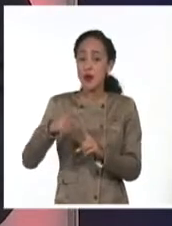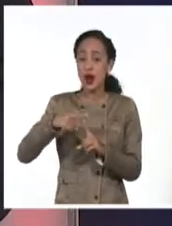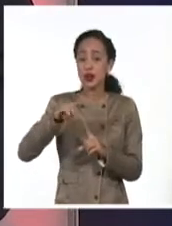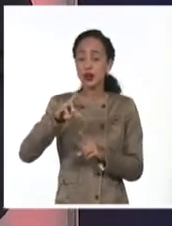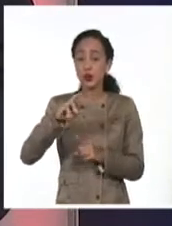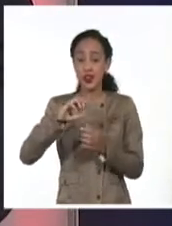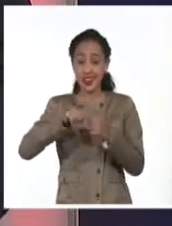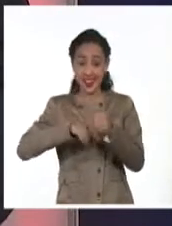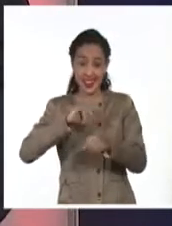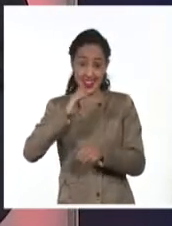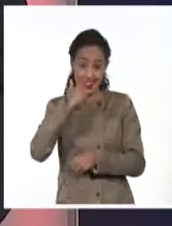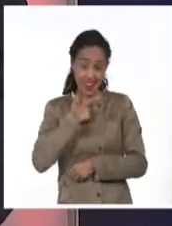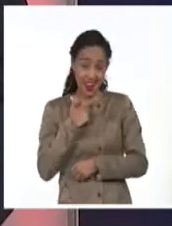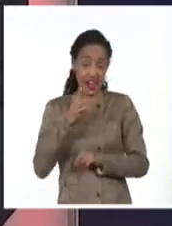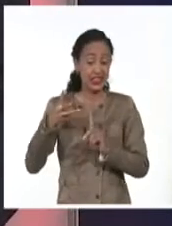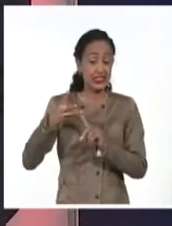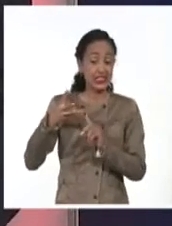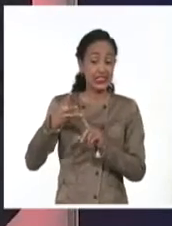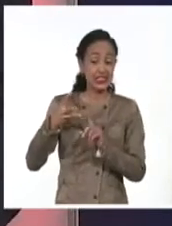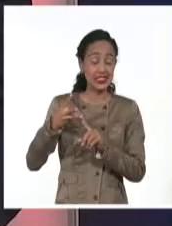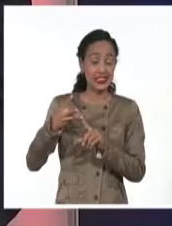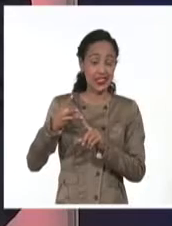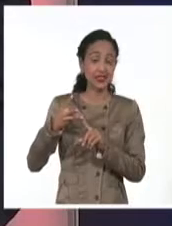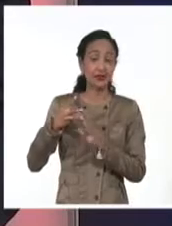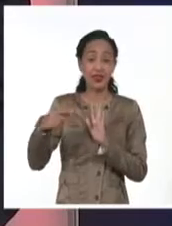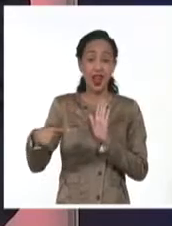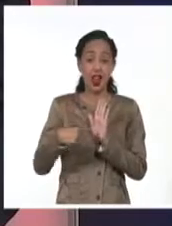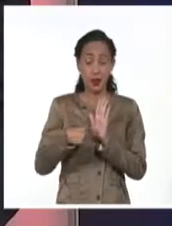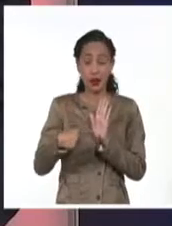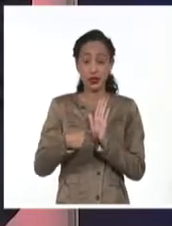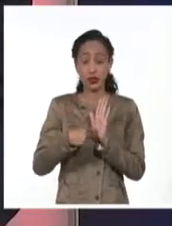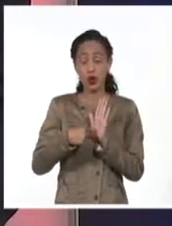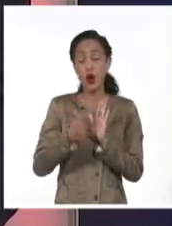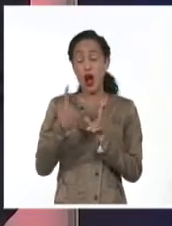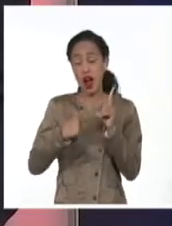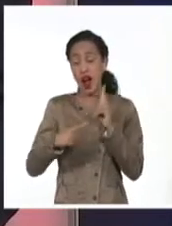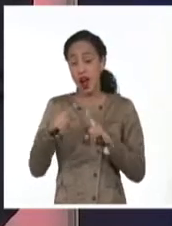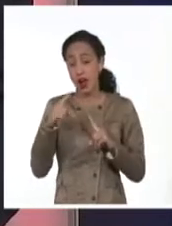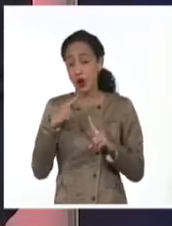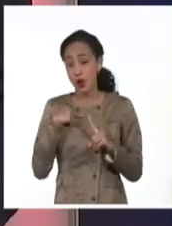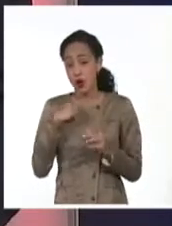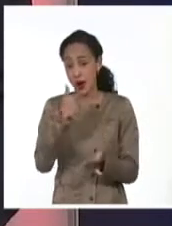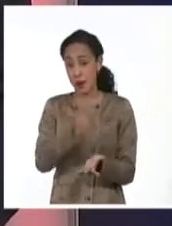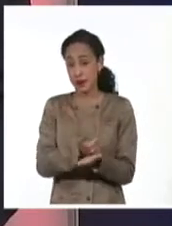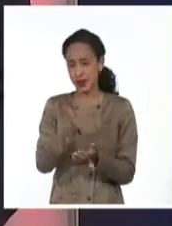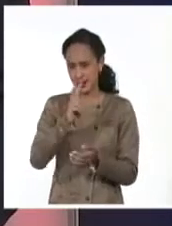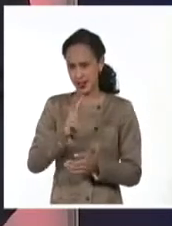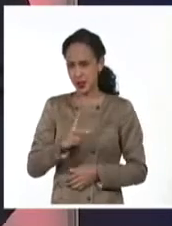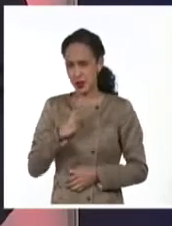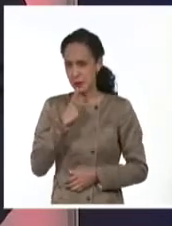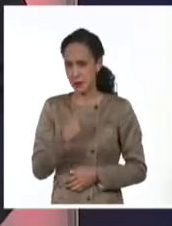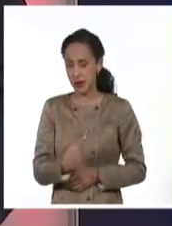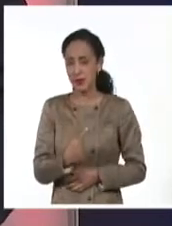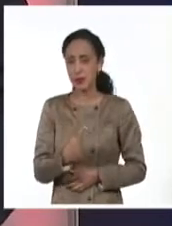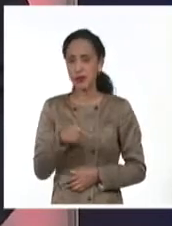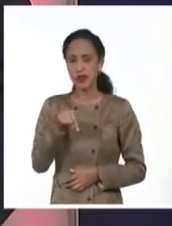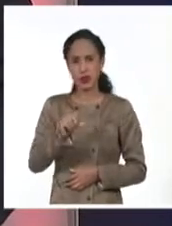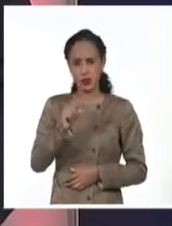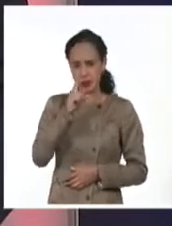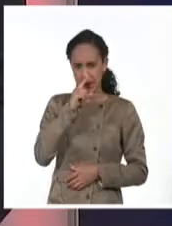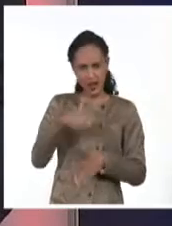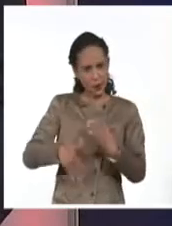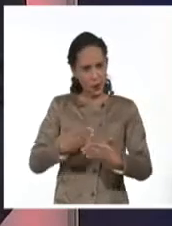Borrell. Y un tercer elemento, algo en lo que Caracas seguramente está muy clara: esto no es el fin de las